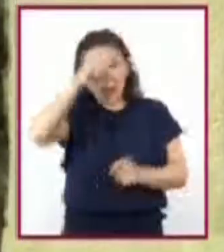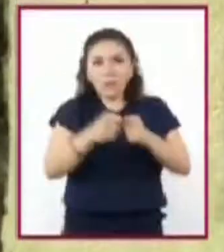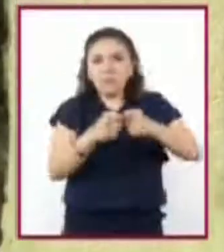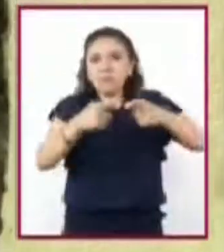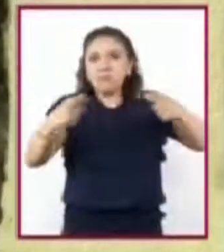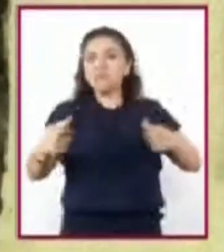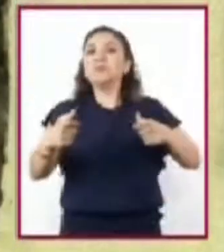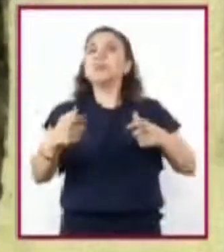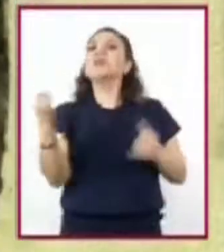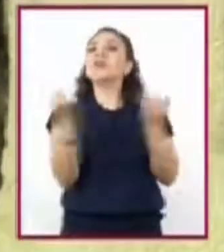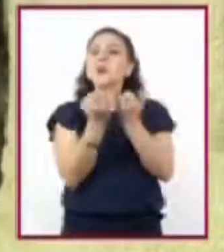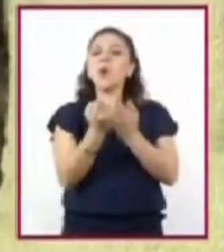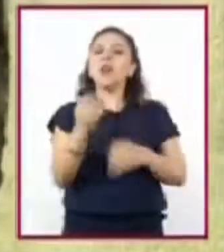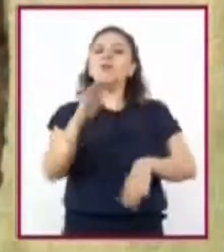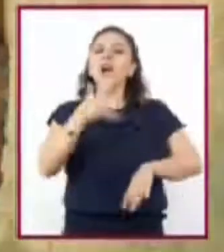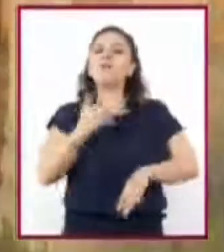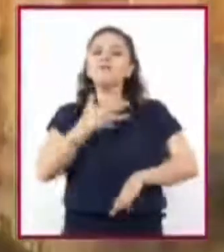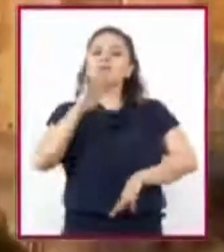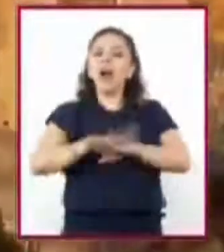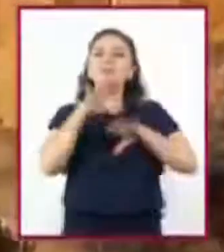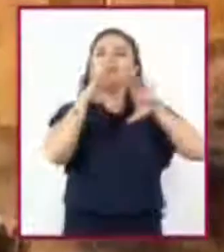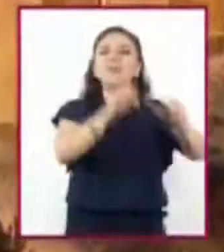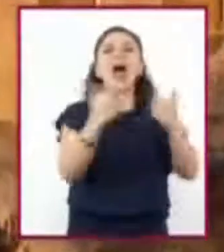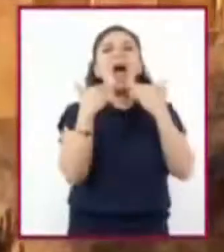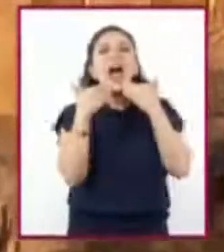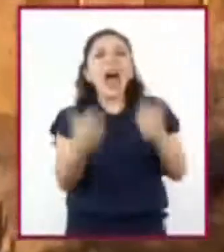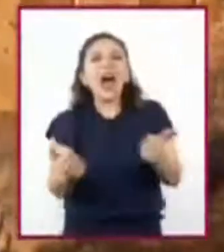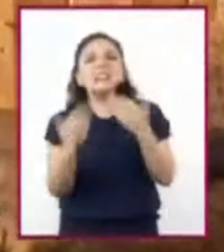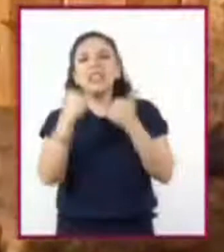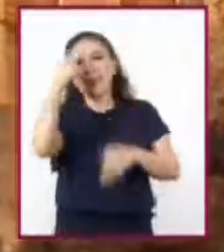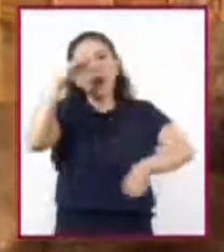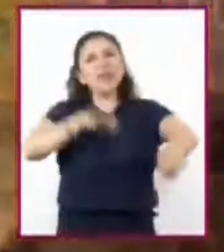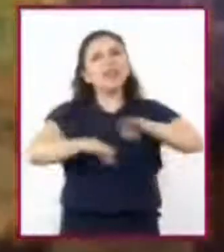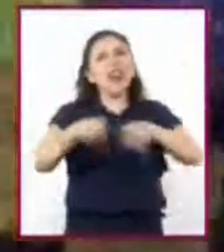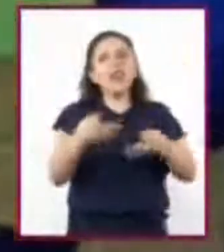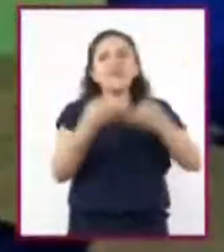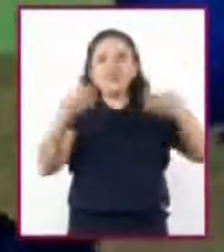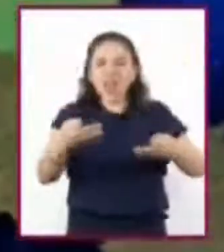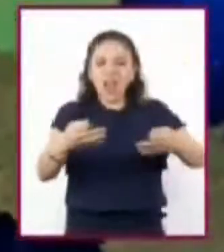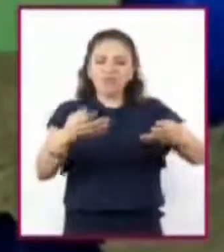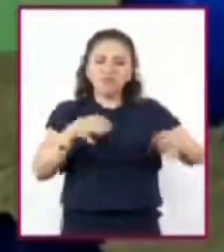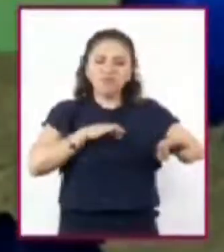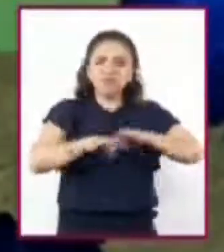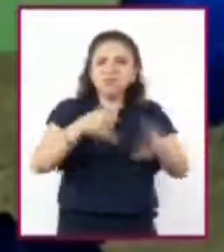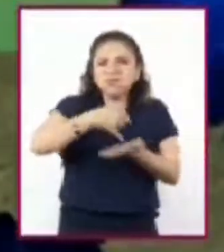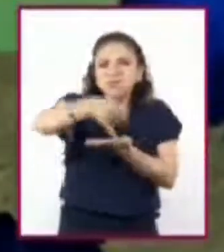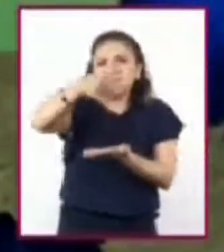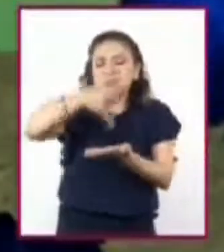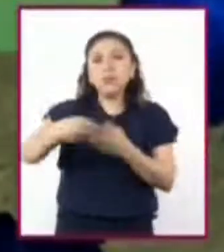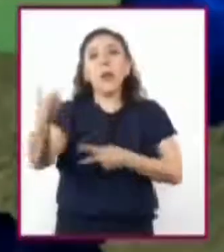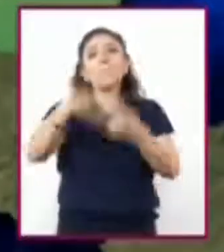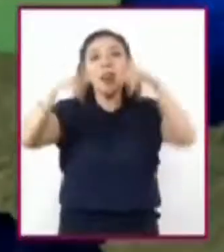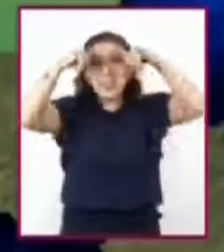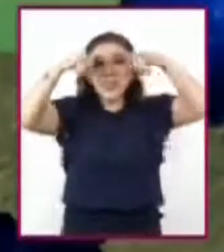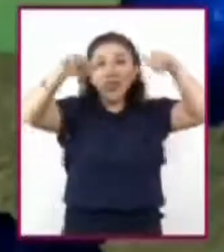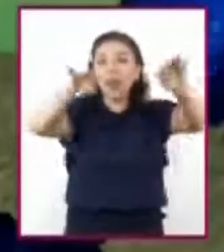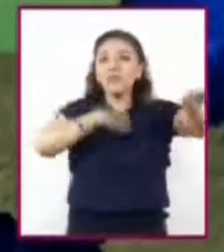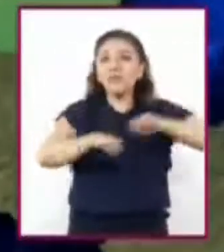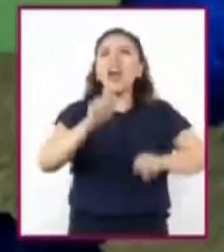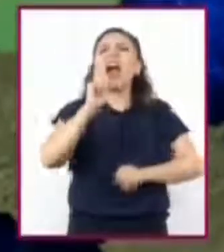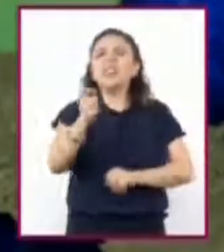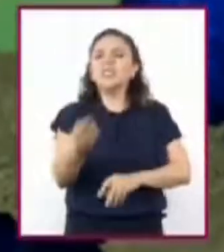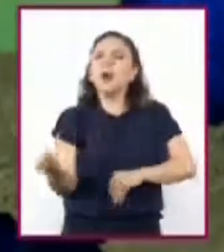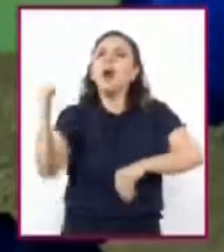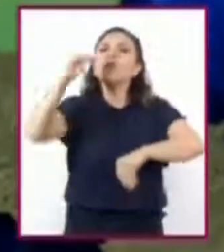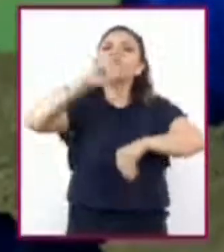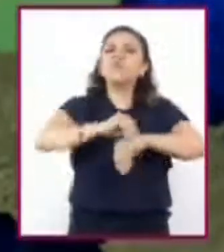la creación de latifundios y haciendas para la producción agropecuaria. Surgió la ganadería, que se basó en la